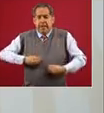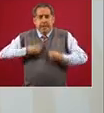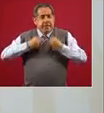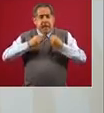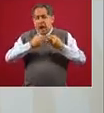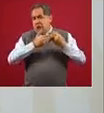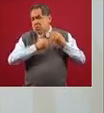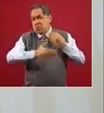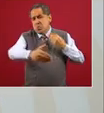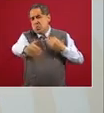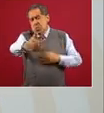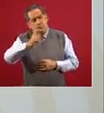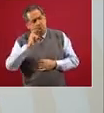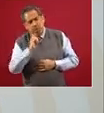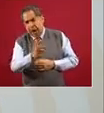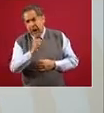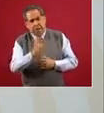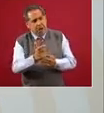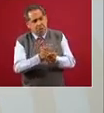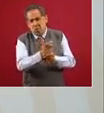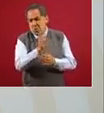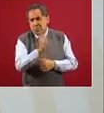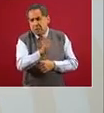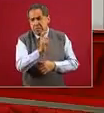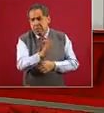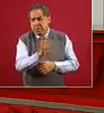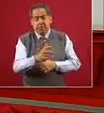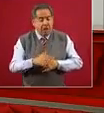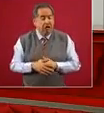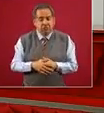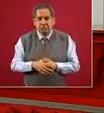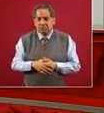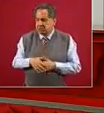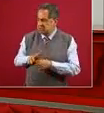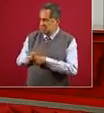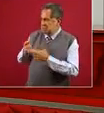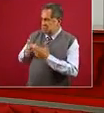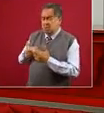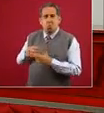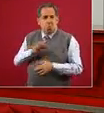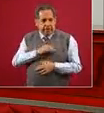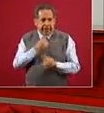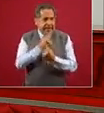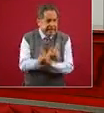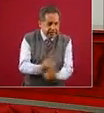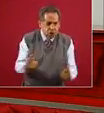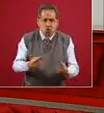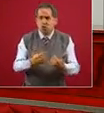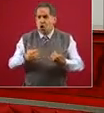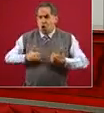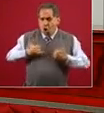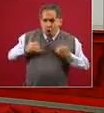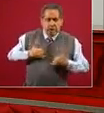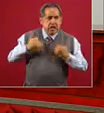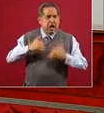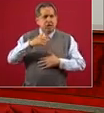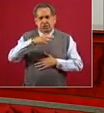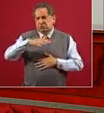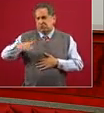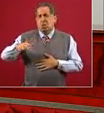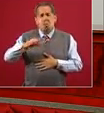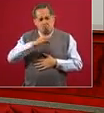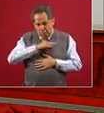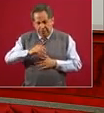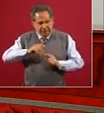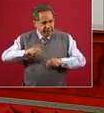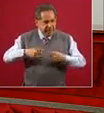respecto a los datos estadísticos que tenemos, pues cubriríamos a los niños, a los adolescentes y a los jóvenes